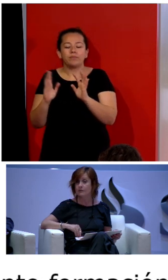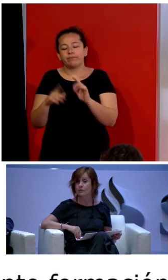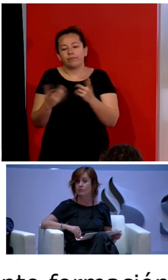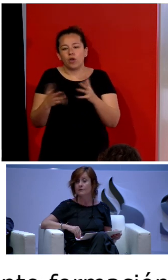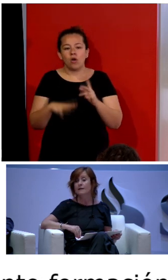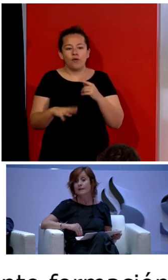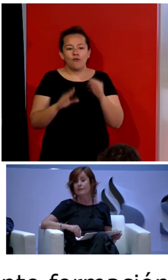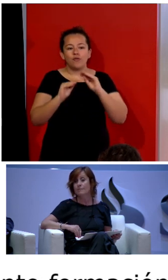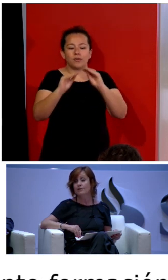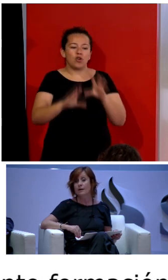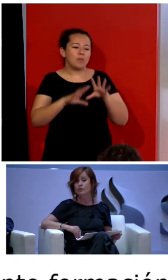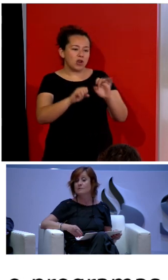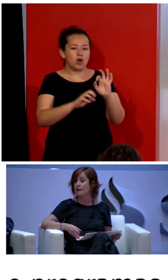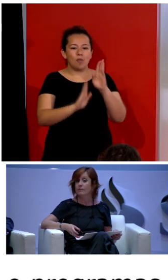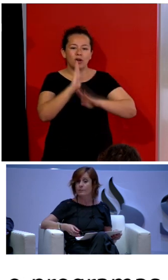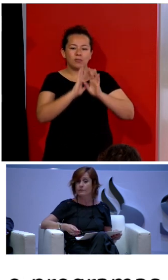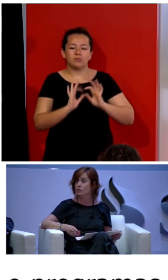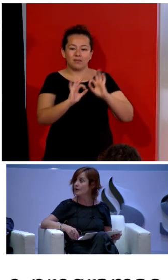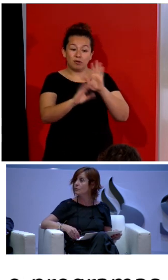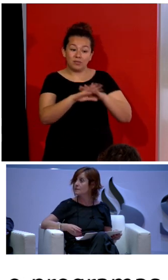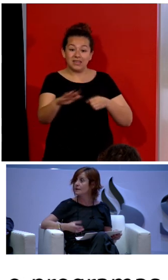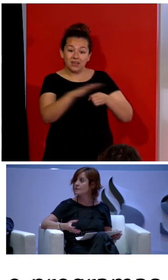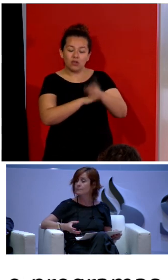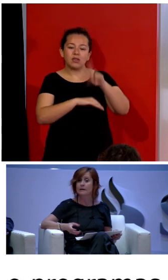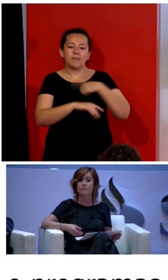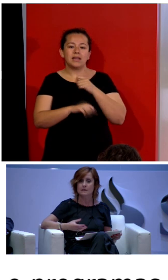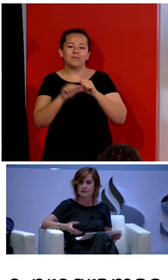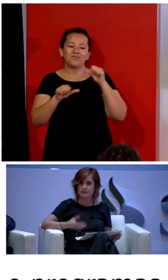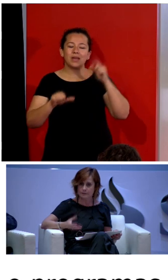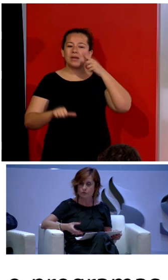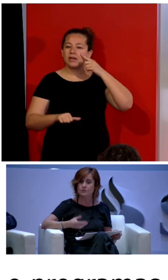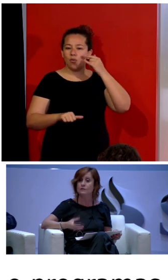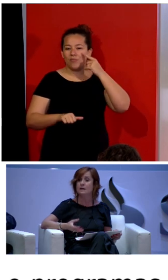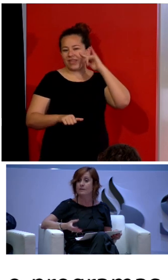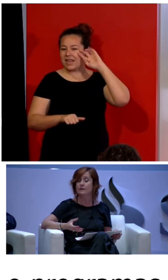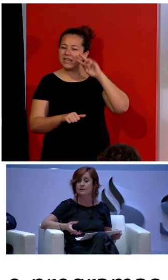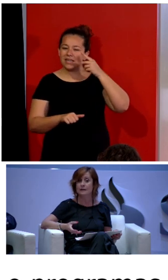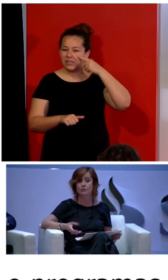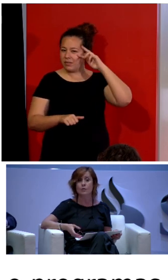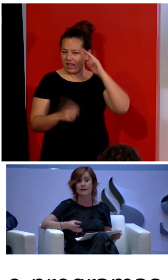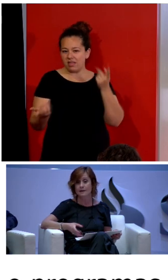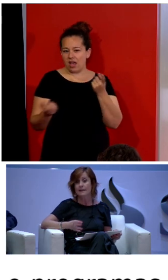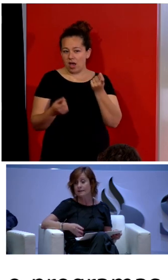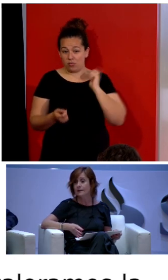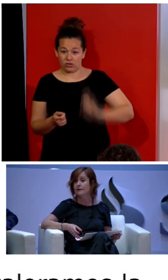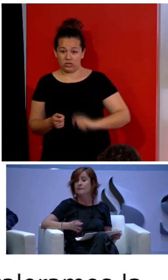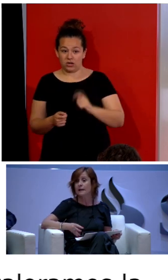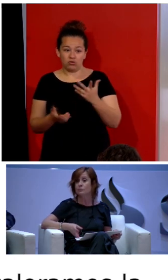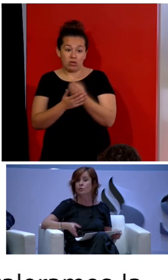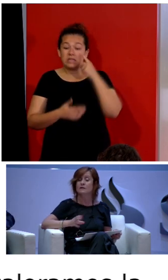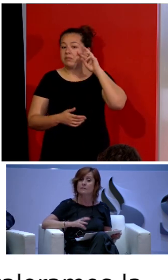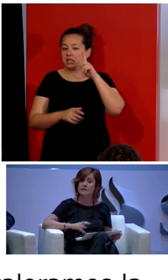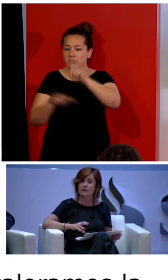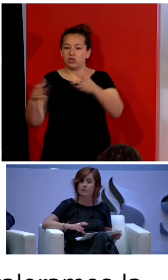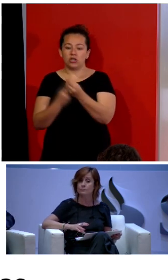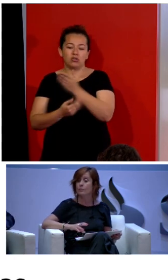de inserción, y también valoramos la experiencia profesional, todas aquellas experiencias que las personas con discapacidad intelectual tienen tanto